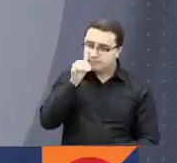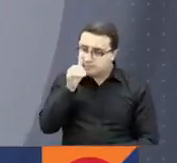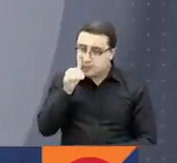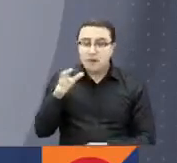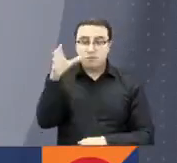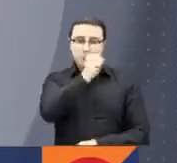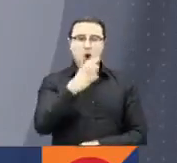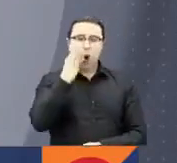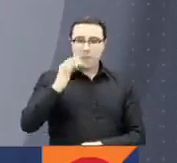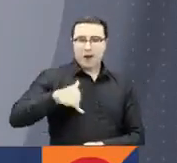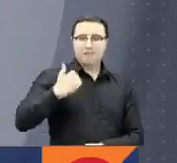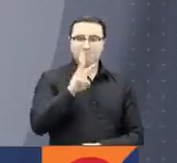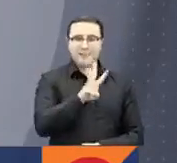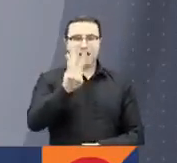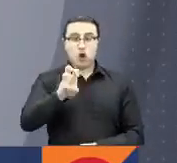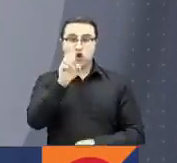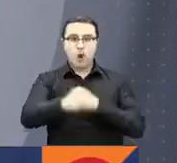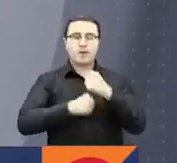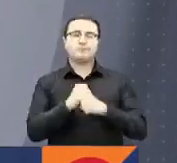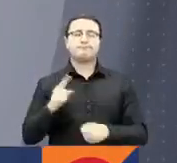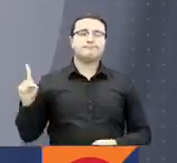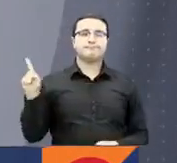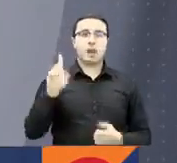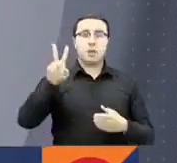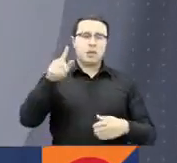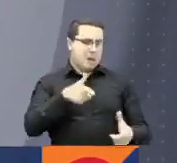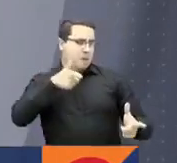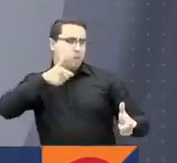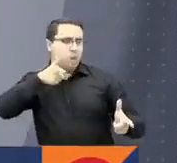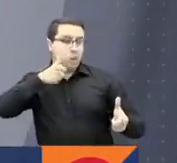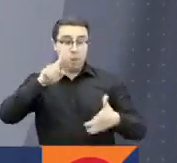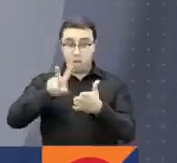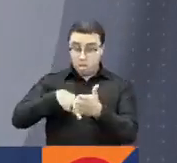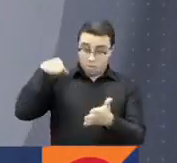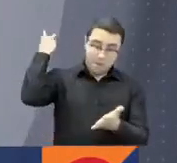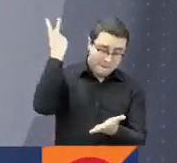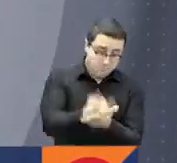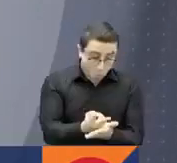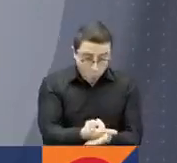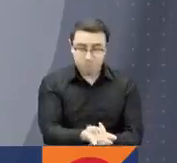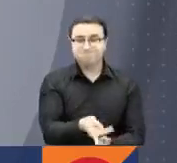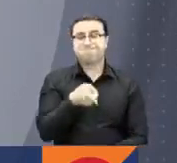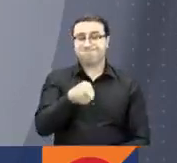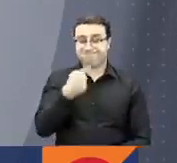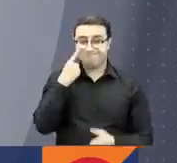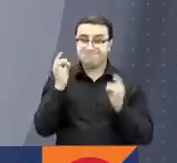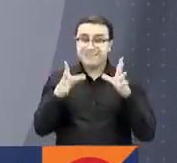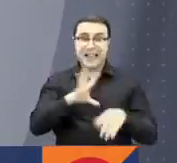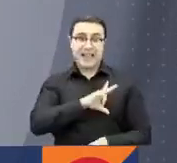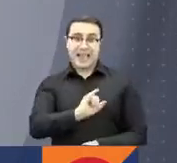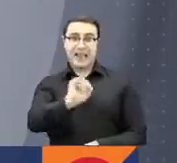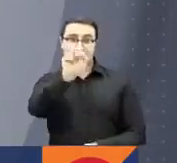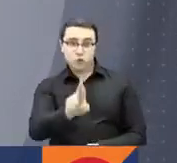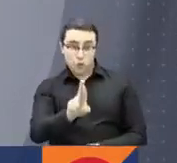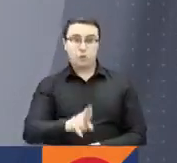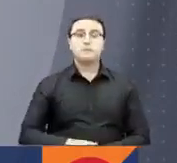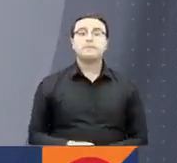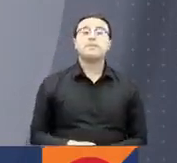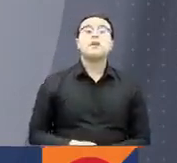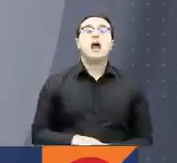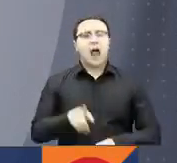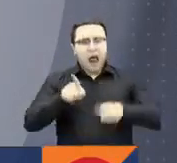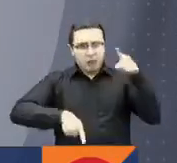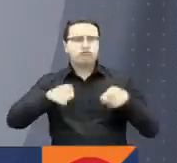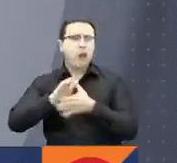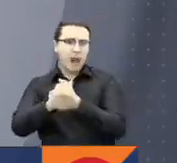38 años que donde el piso luego de ser atacado a tiros a las afueras de esta discoteca en el sur de cali amigos trataron de